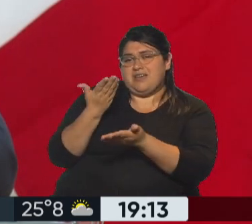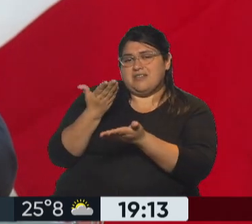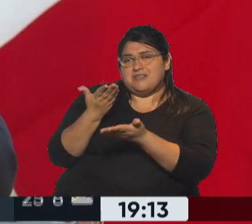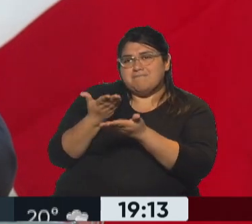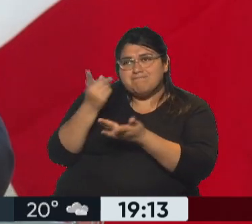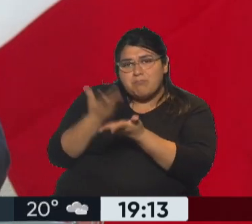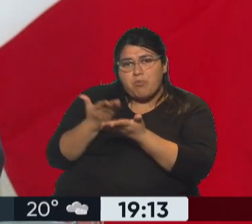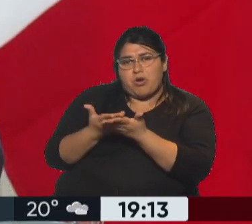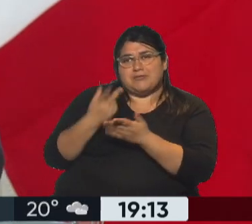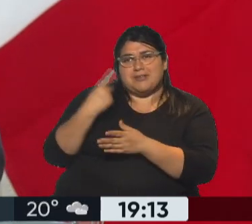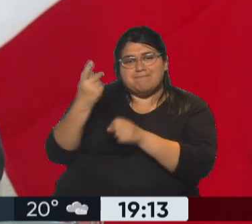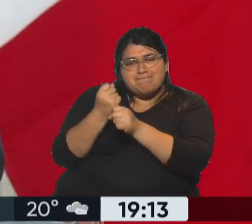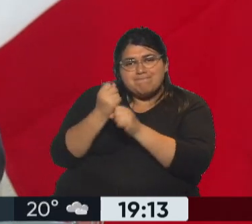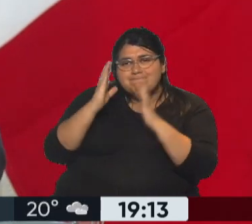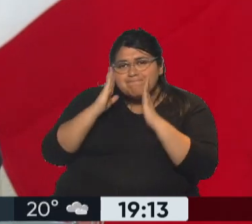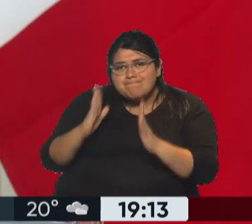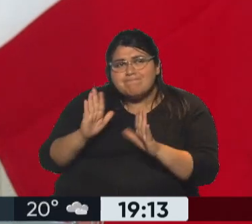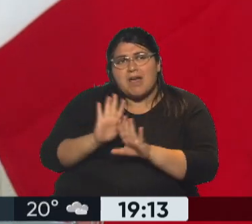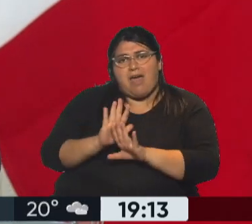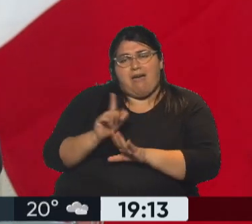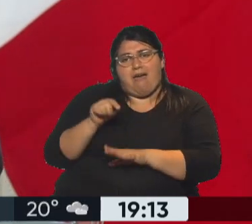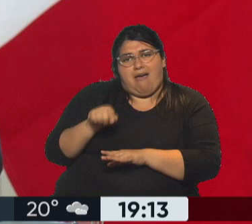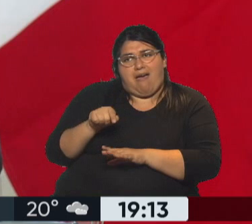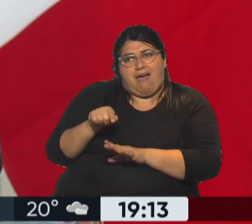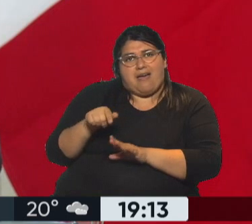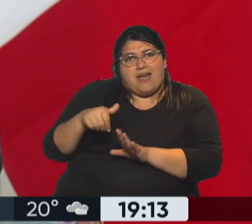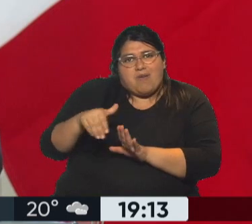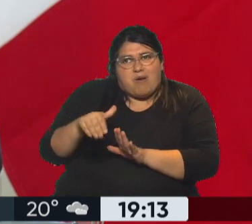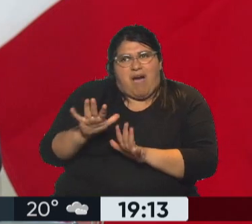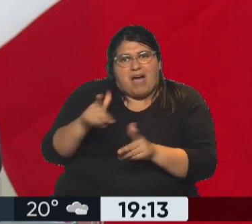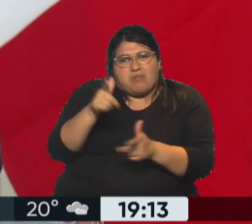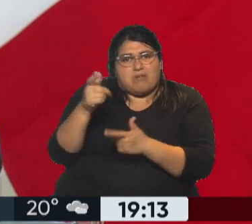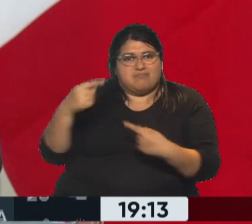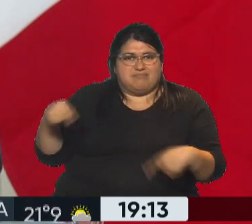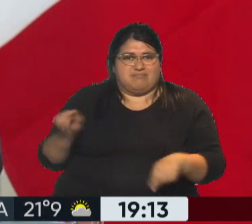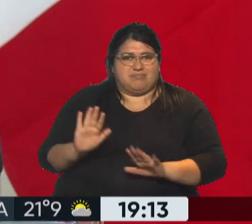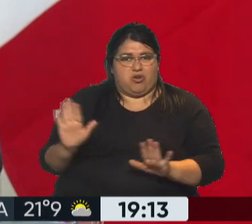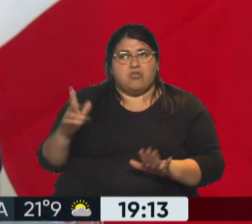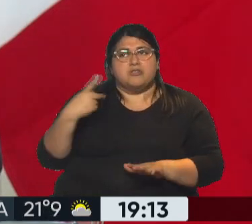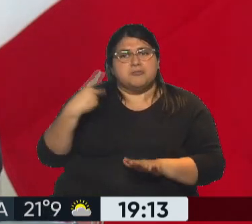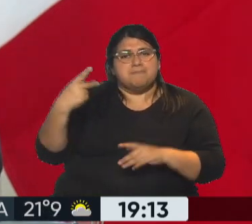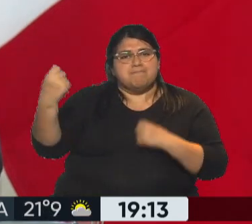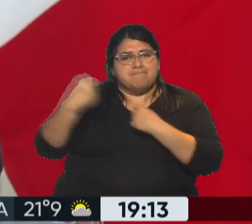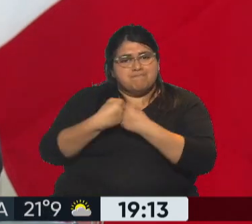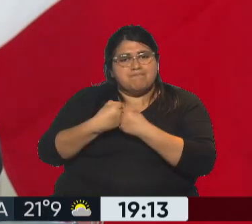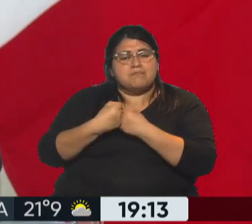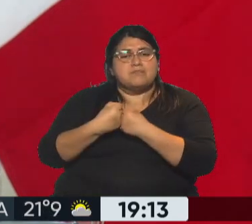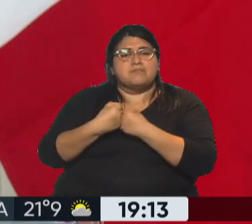que trabajemos para garantizar que eso no ocurra y quedamos con el presidente Macron, que viaja también a